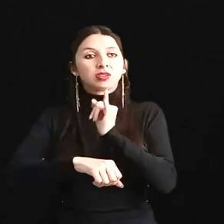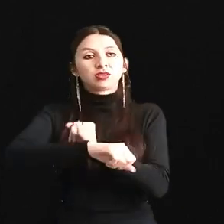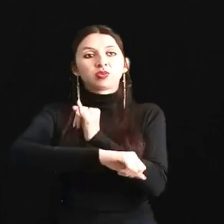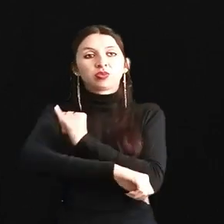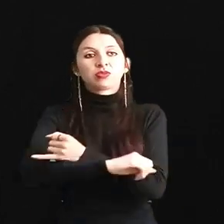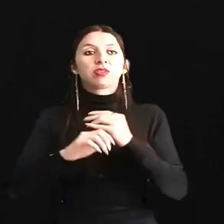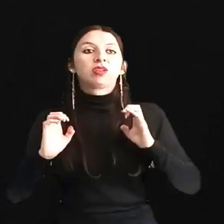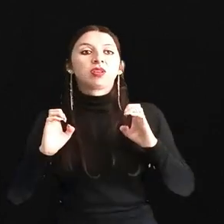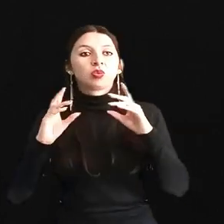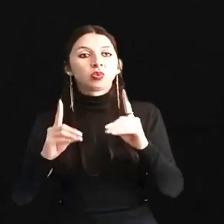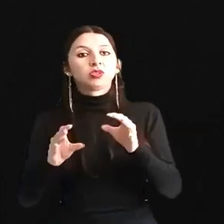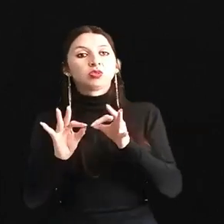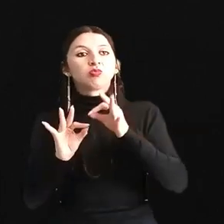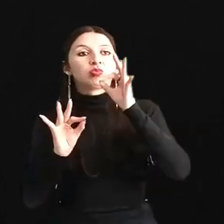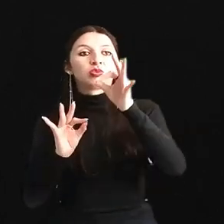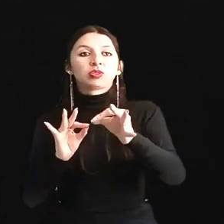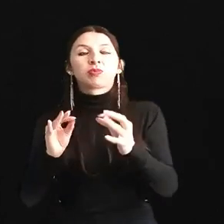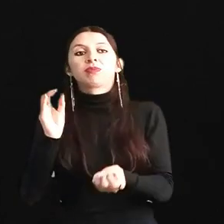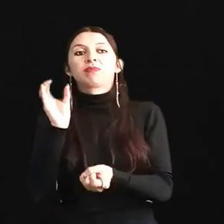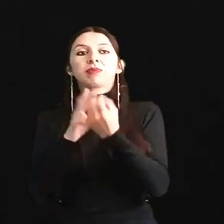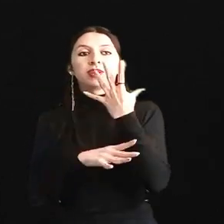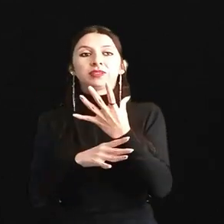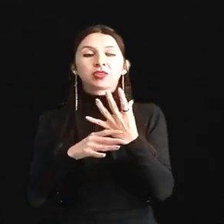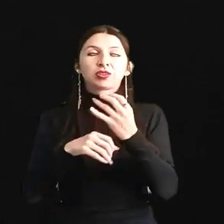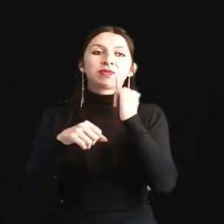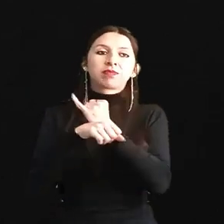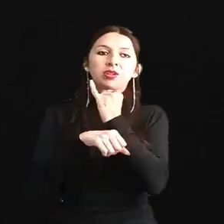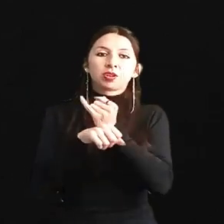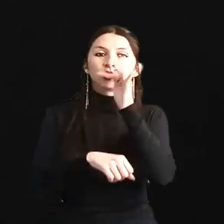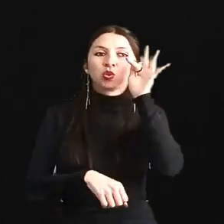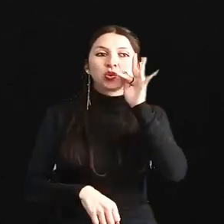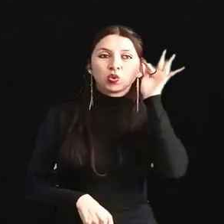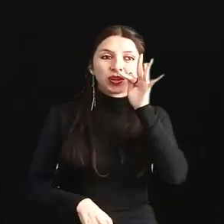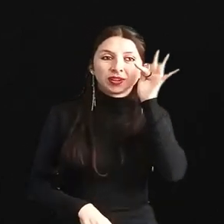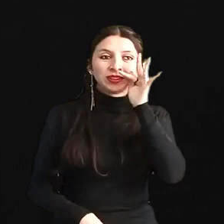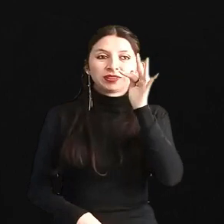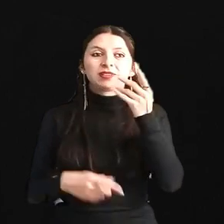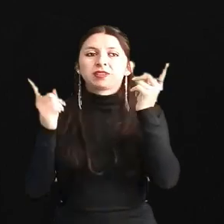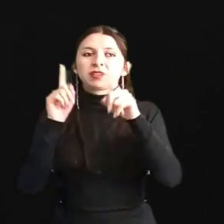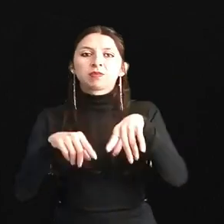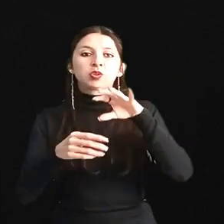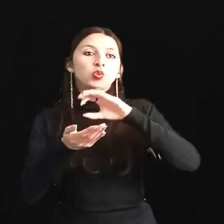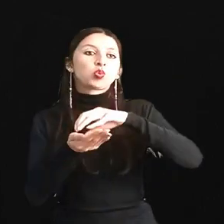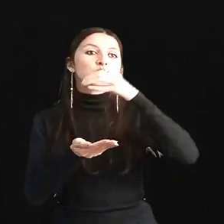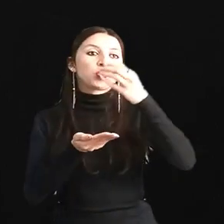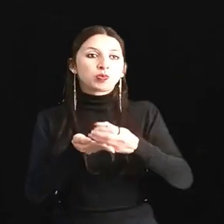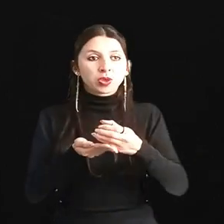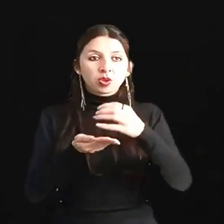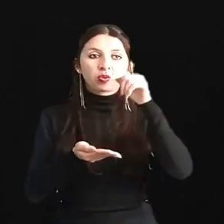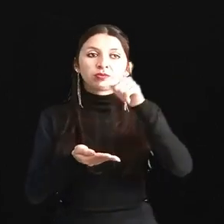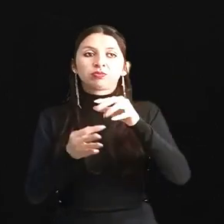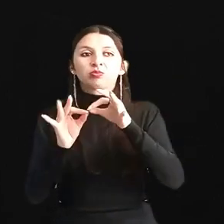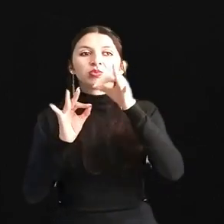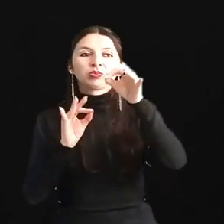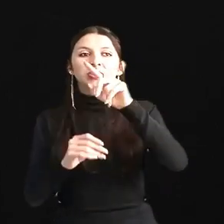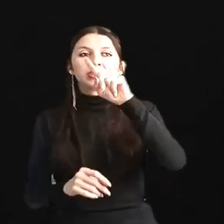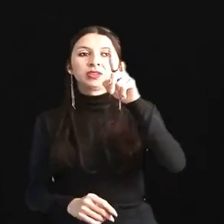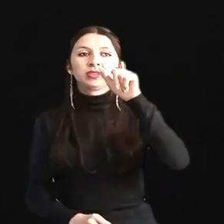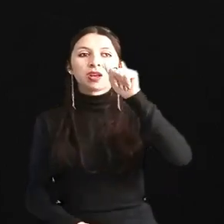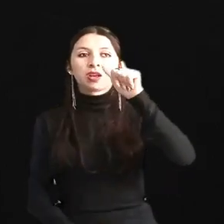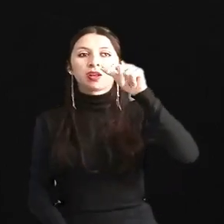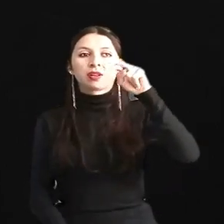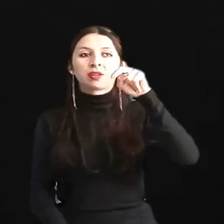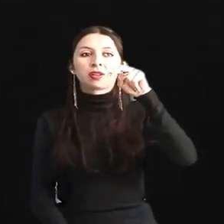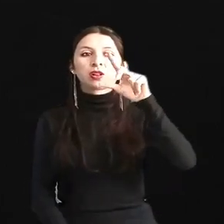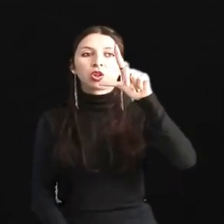las instituciones educativas de los municipios de pasto y y tú querés al igual que tu Mako y San Lorenzo aquí